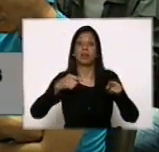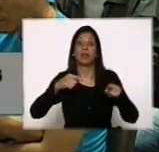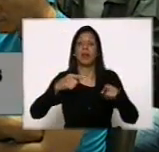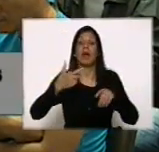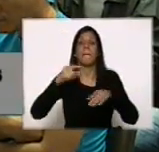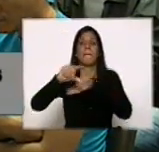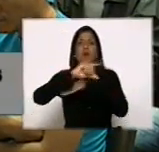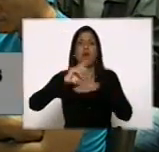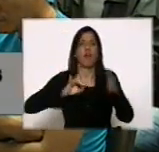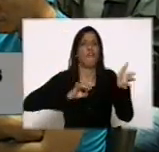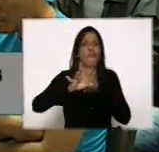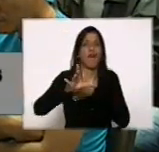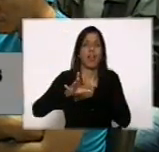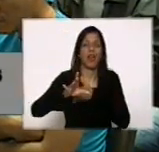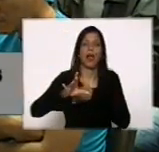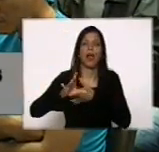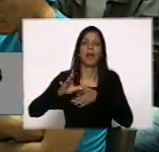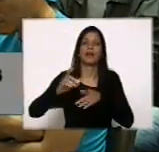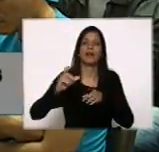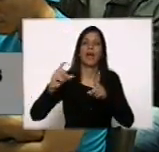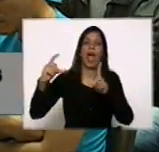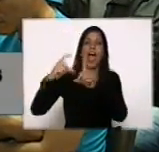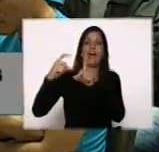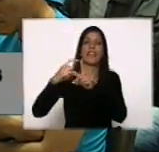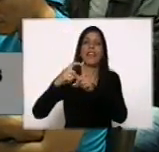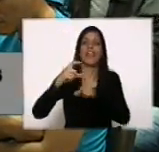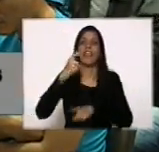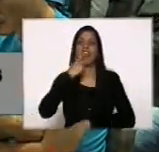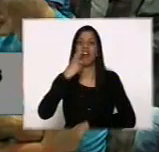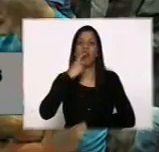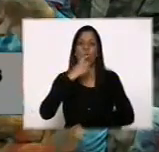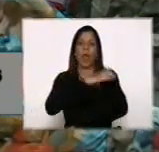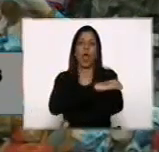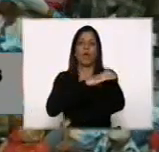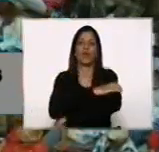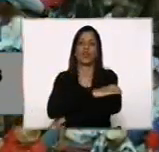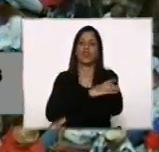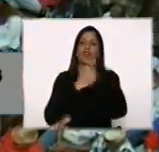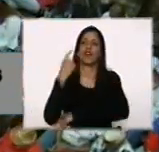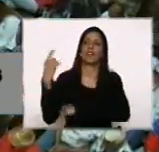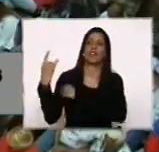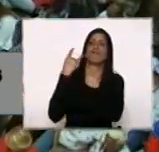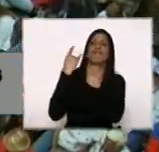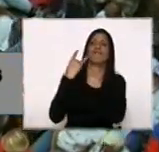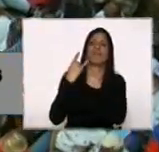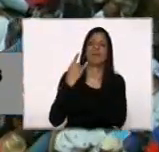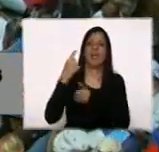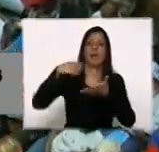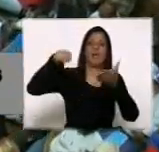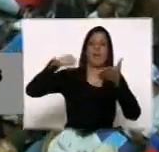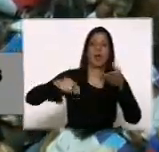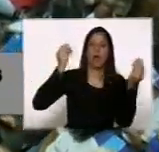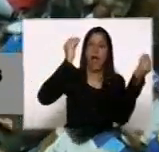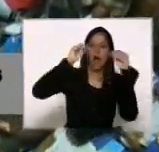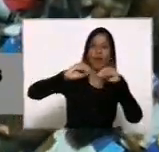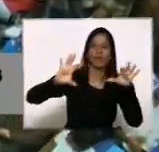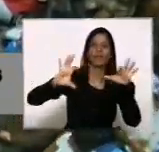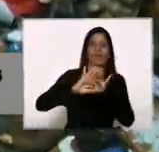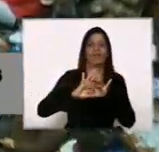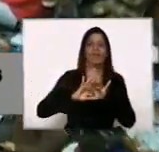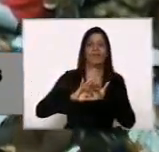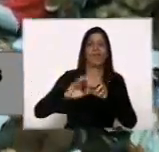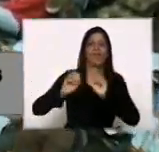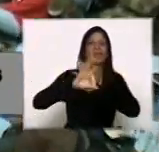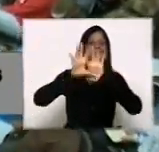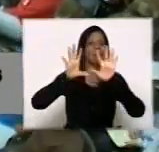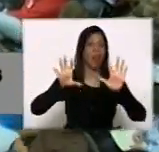el pueblo fue traicionado ese mismo año con algo que se denomina el pacto de punto fijo. Aquí hay que aclarar algunas veces y hay que